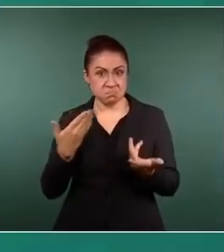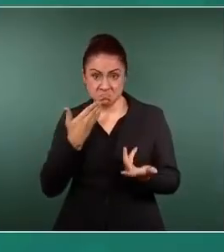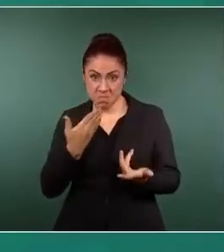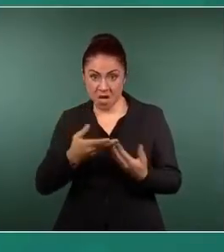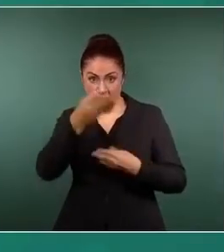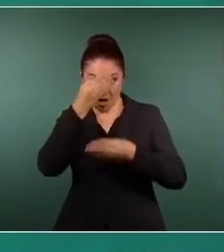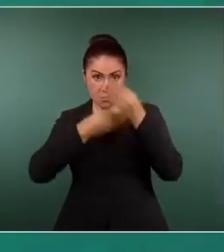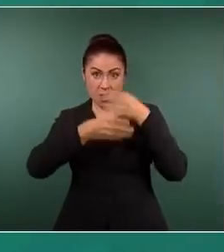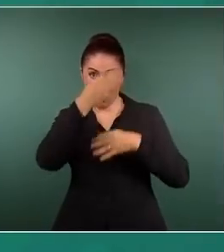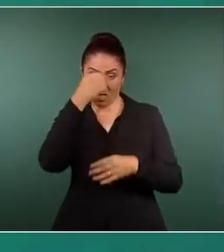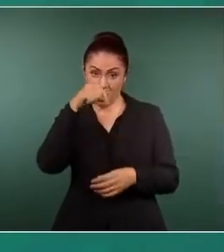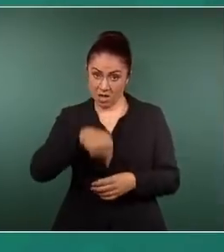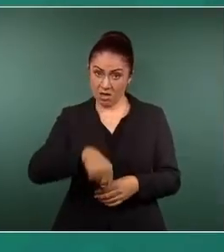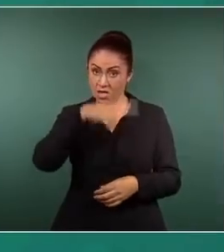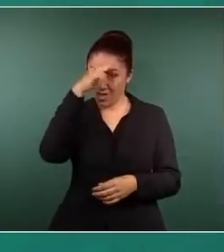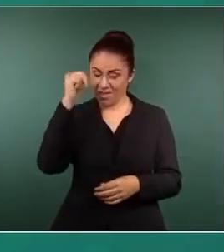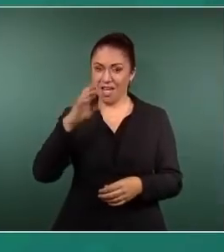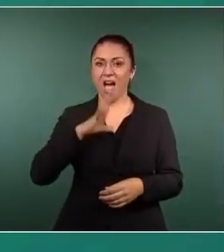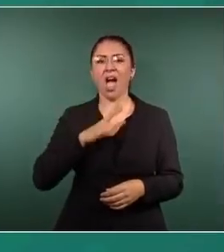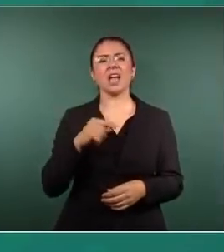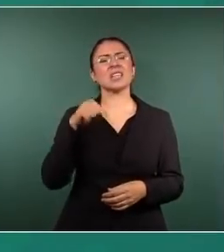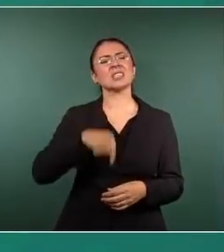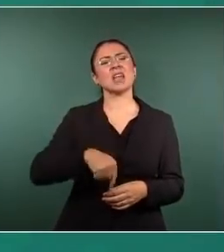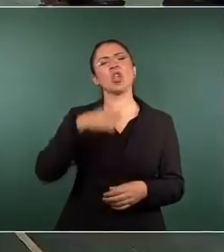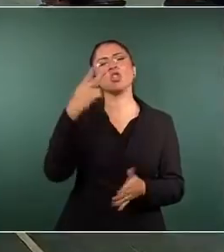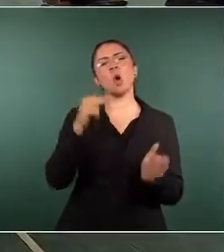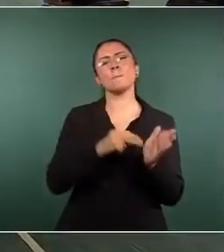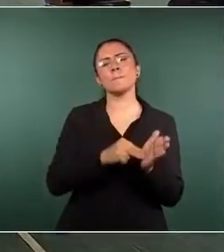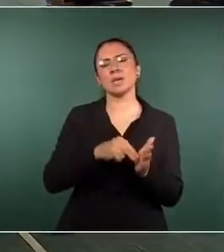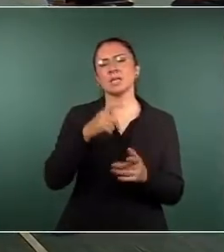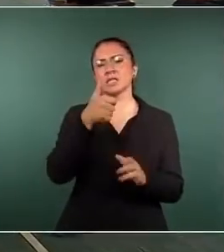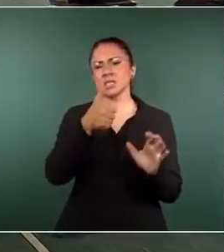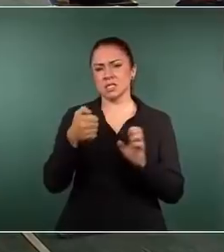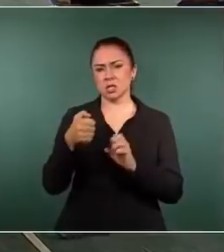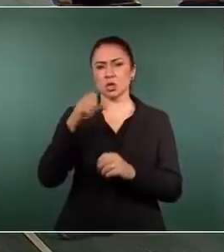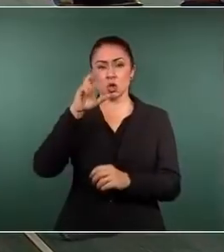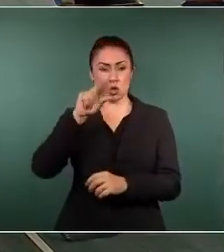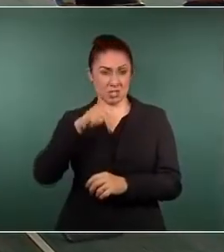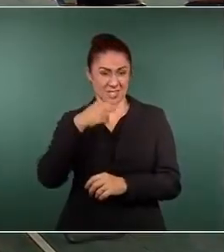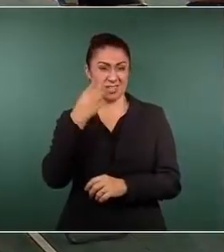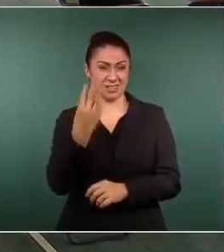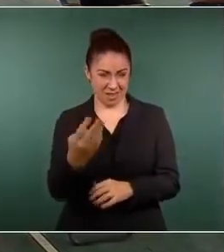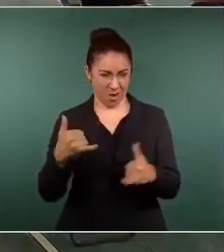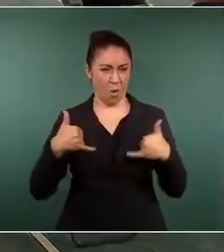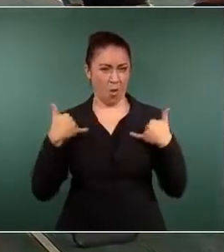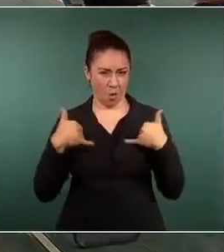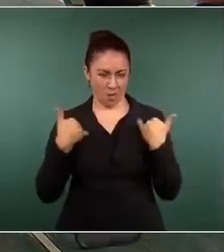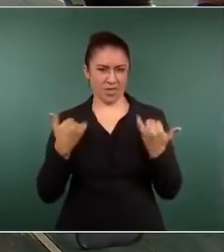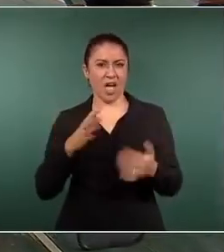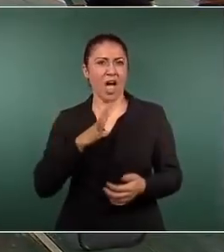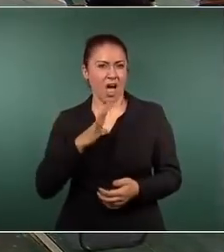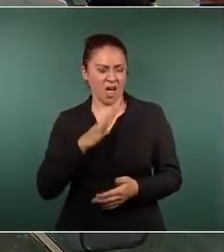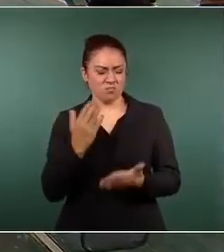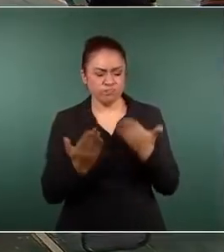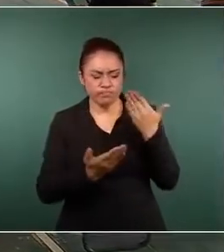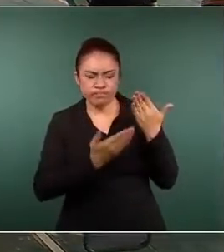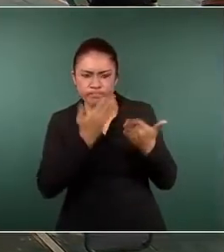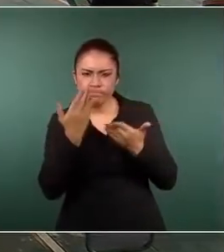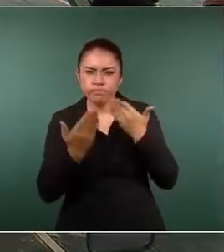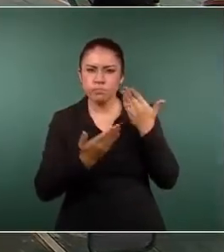aquí en nayarit dos mil 683 jóvenes que estudian